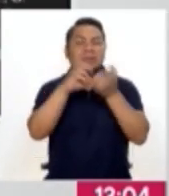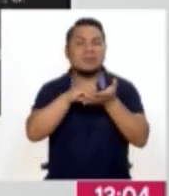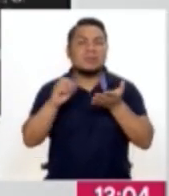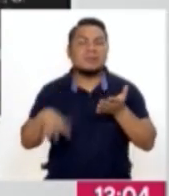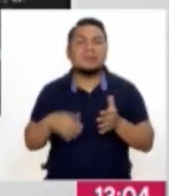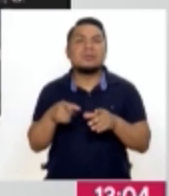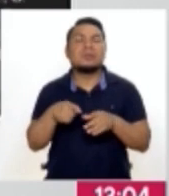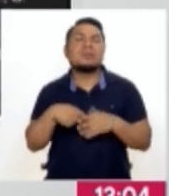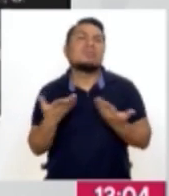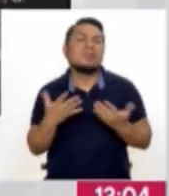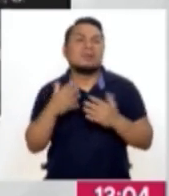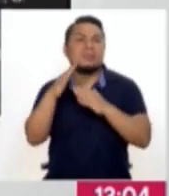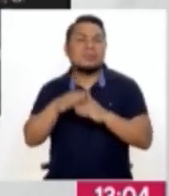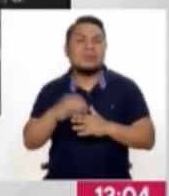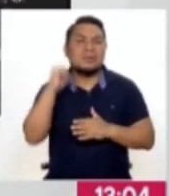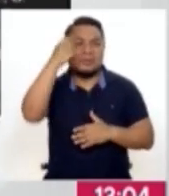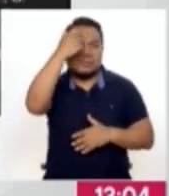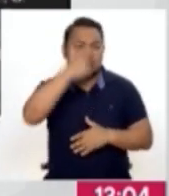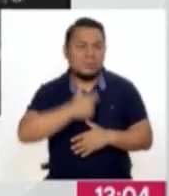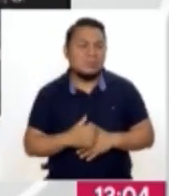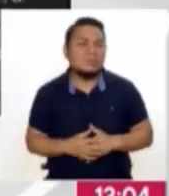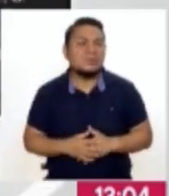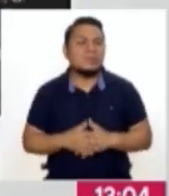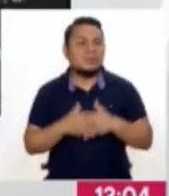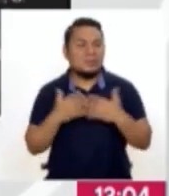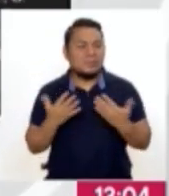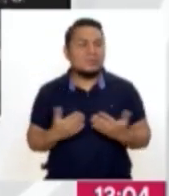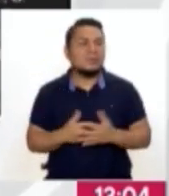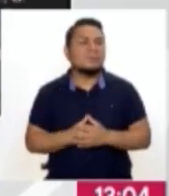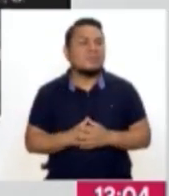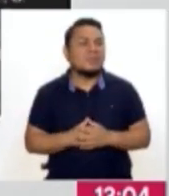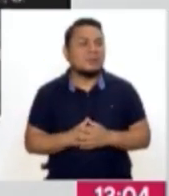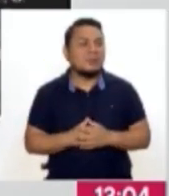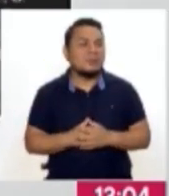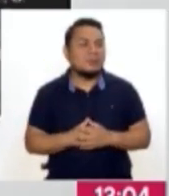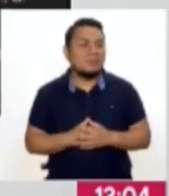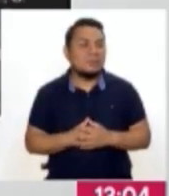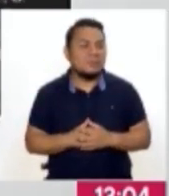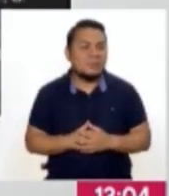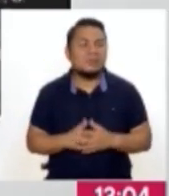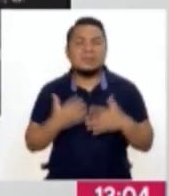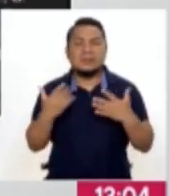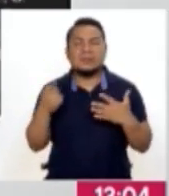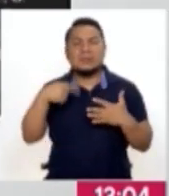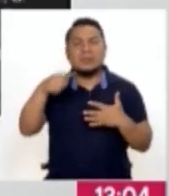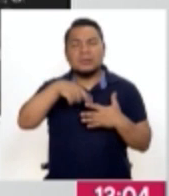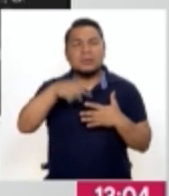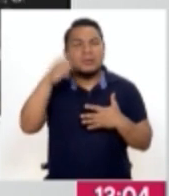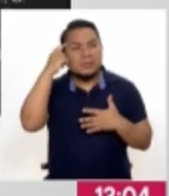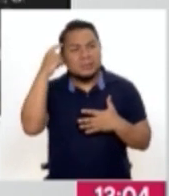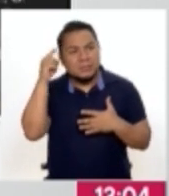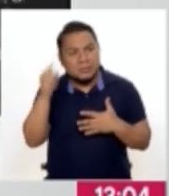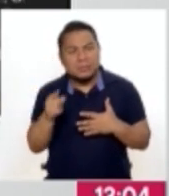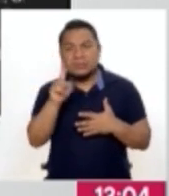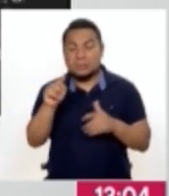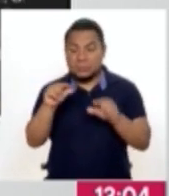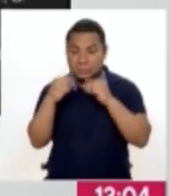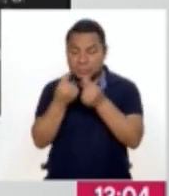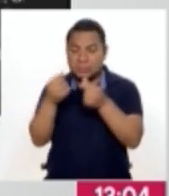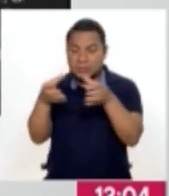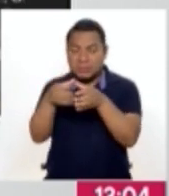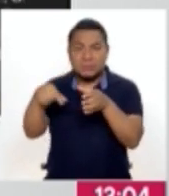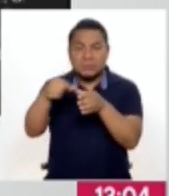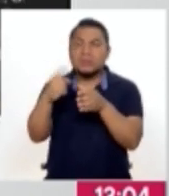violación de derechos humanos, no por considerar que esto estaba en una etapa de presunción, en el sentido de que una comisión